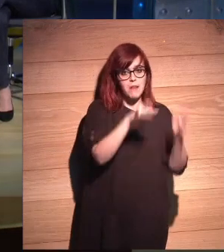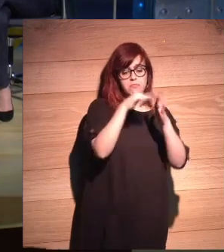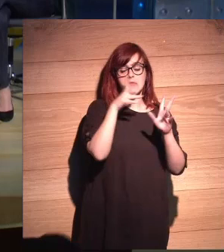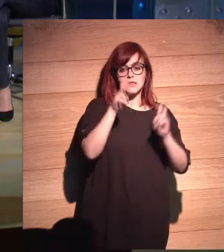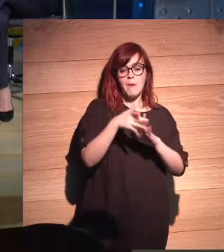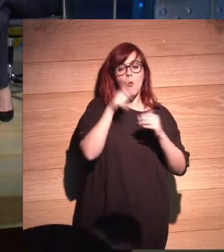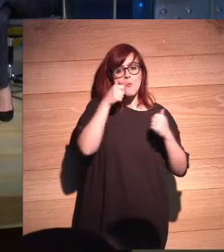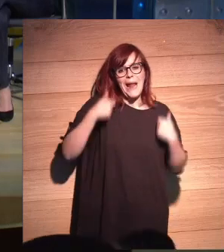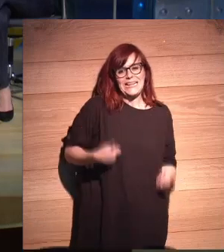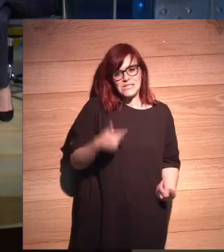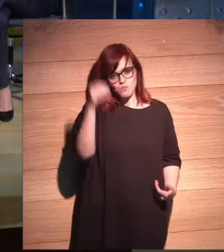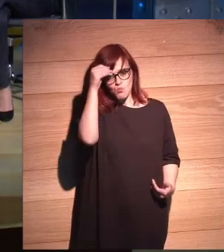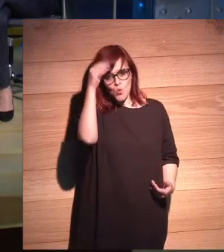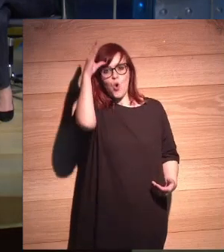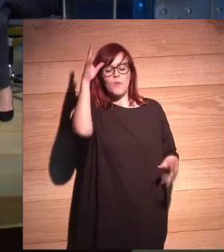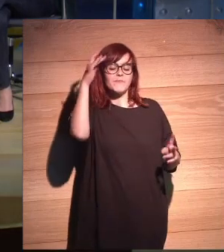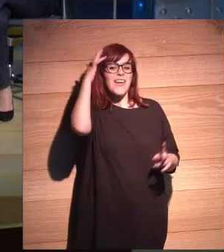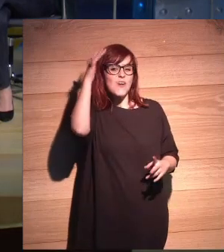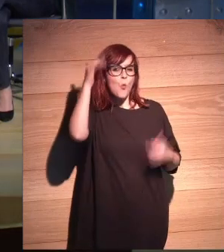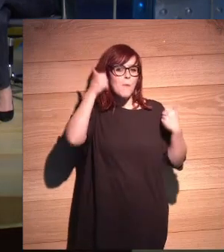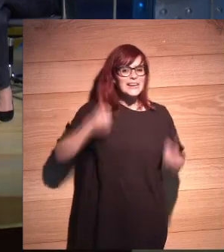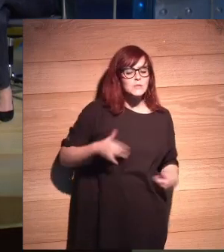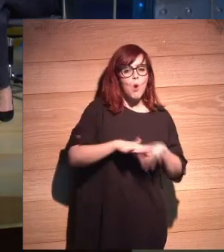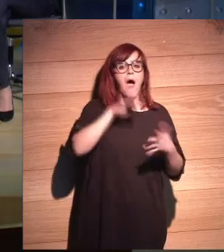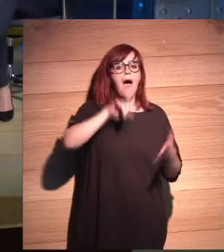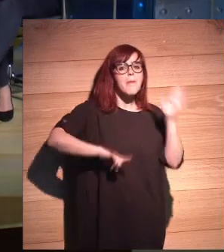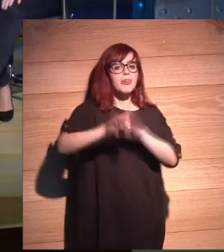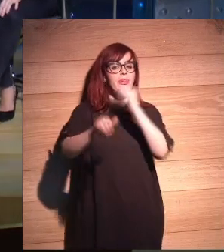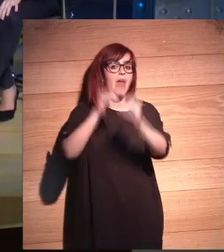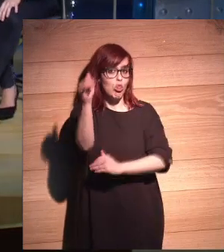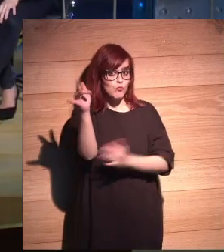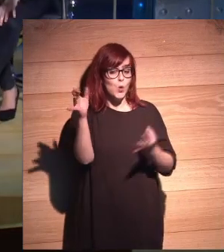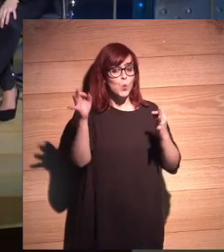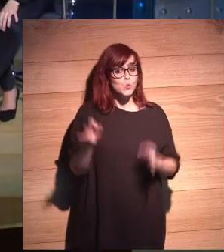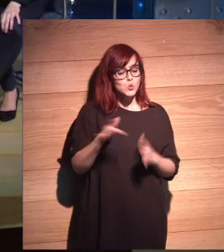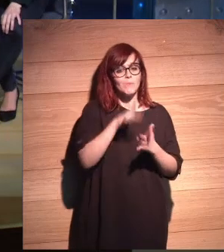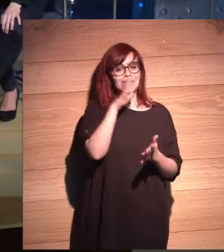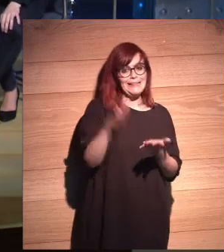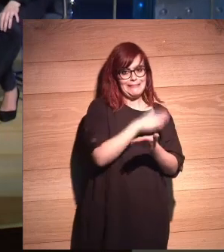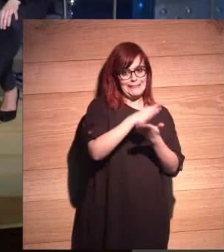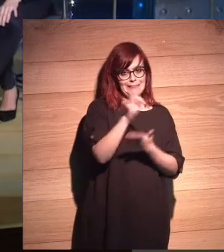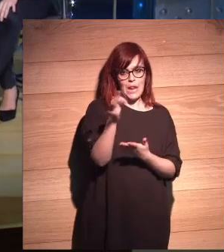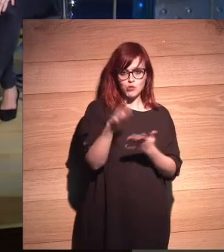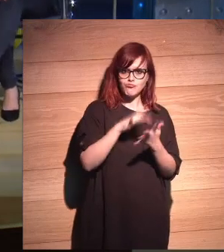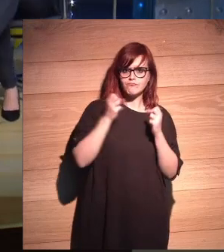Es humanismo avanzado, ¿no? Y comentábamos, pues él nos ha escrito en este número.